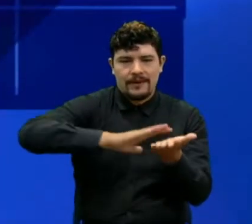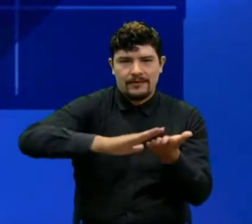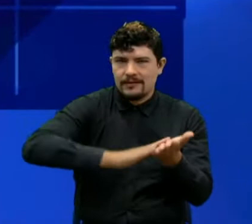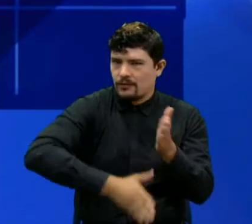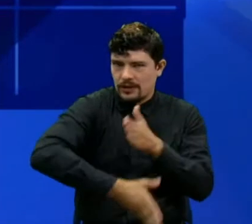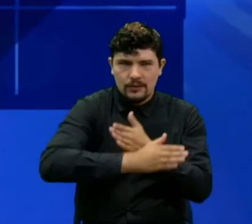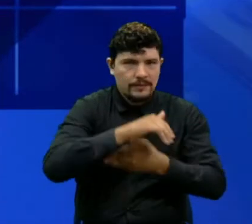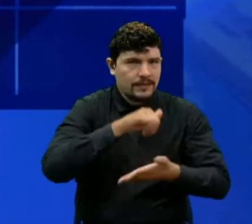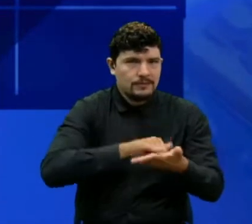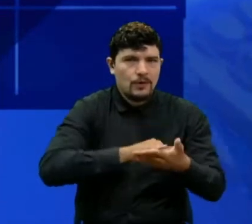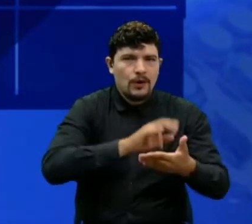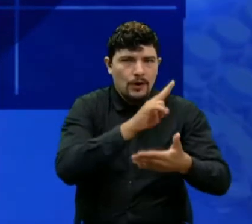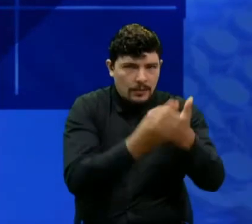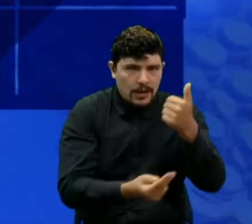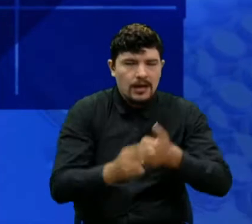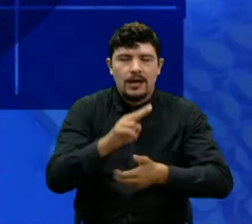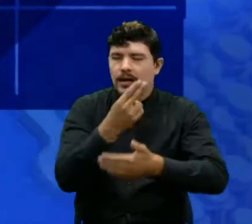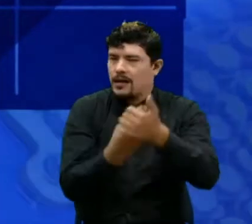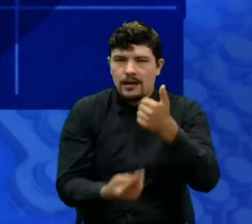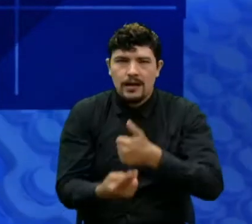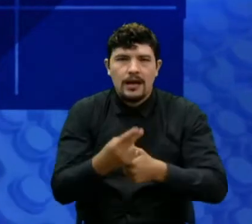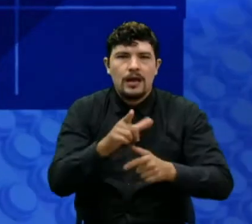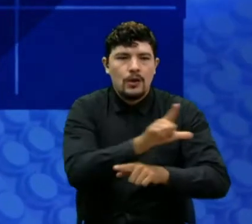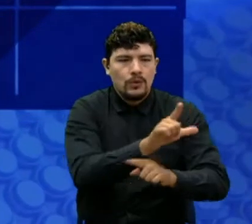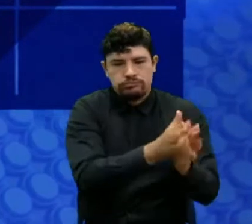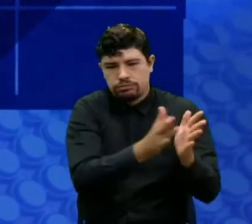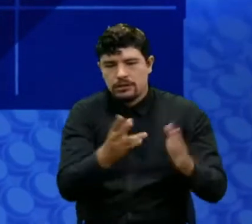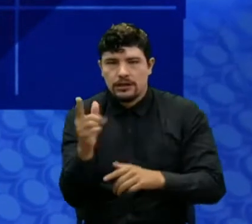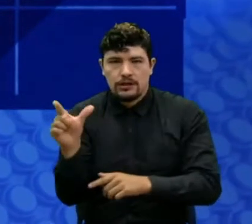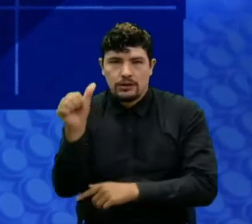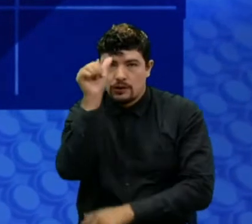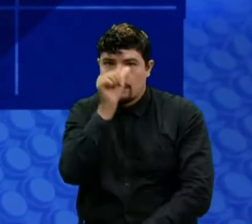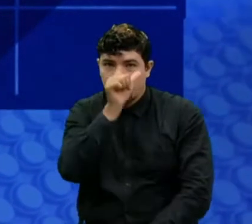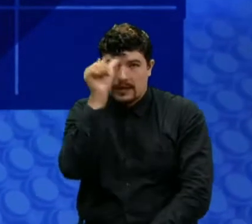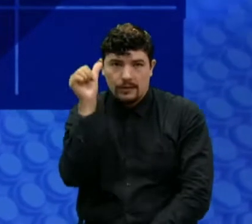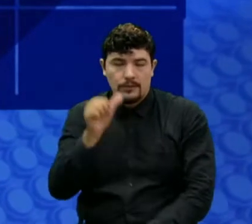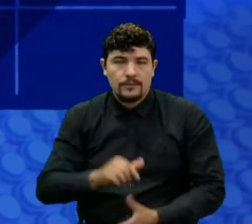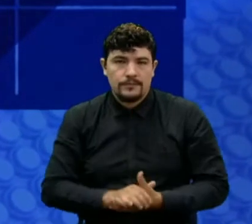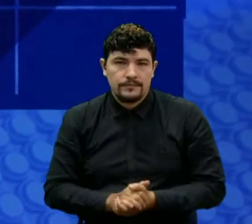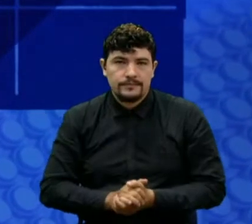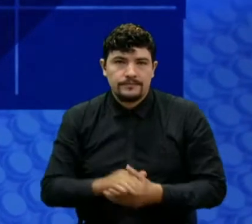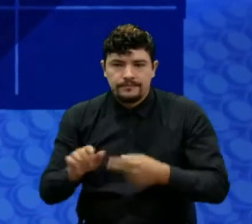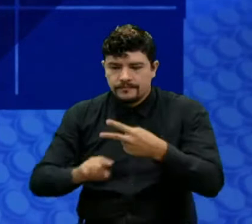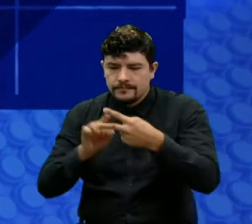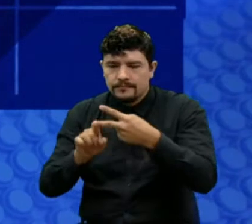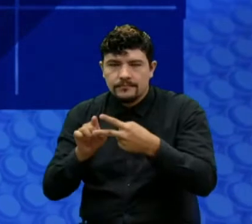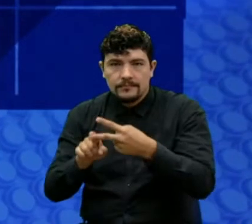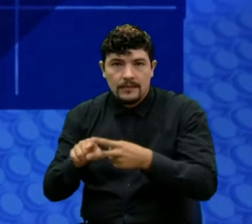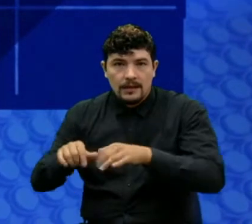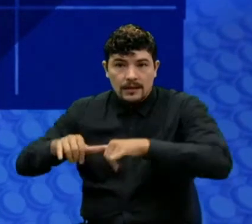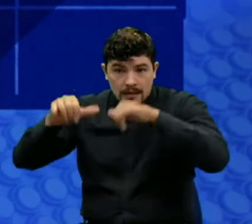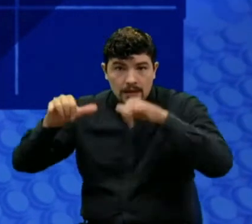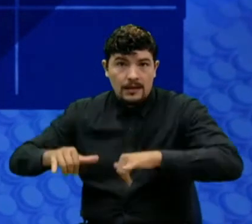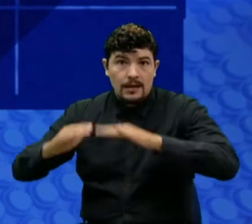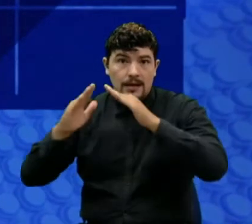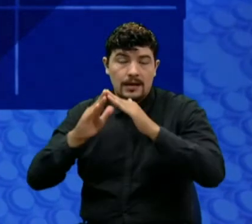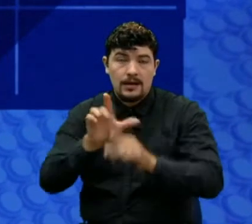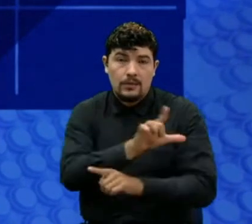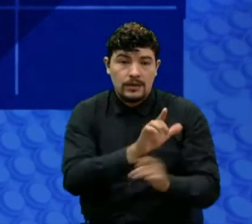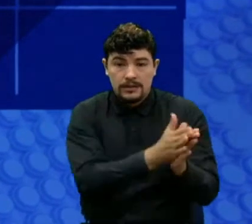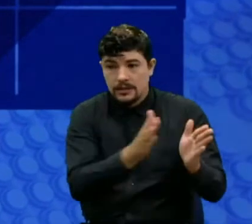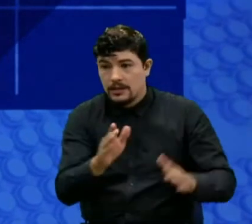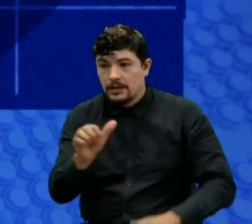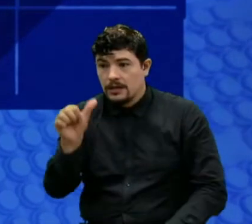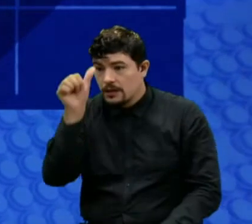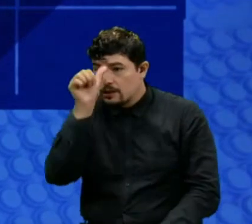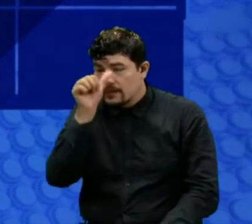e impar de lunes a domingo con restricción para ingresar a establecimientos de atención al público toque de queda de lunes a domingo entre las 10